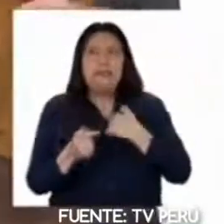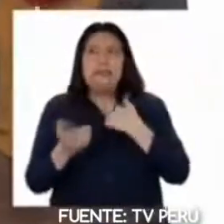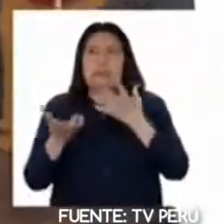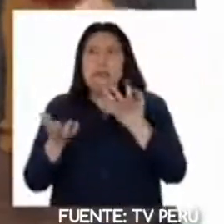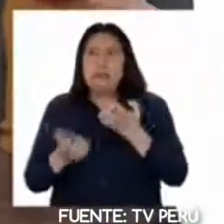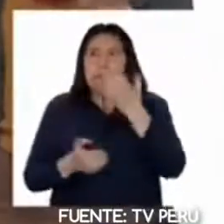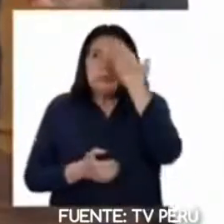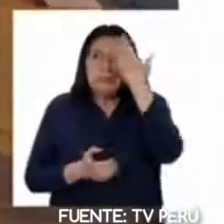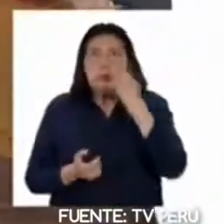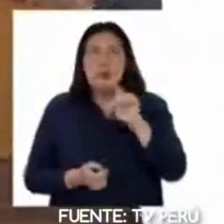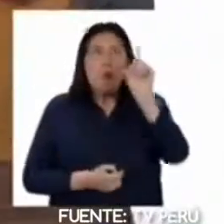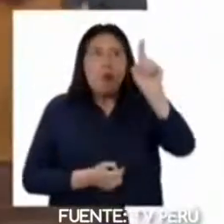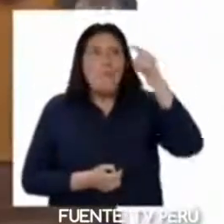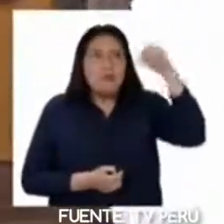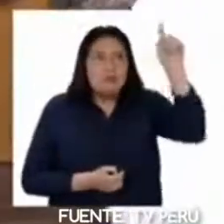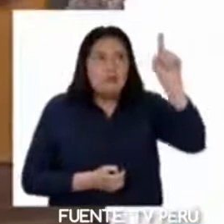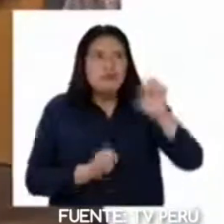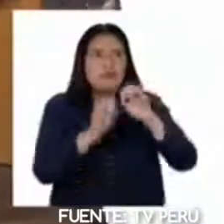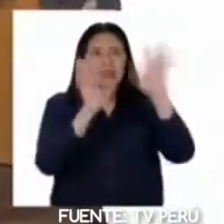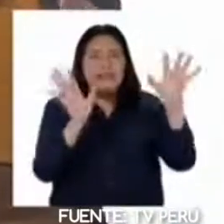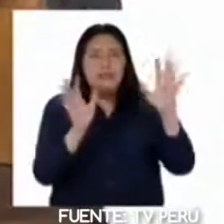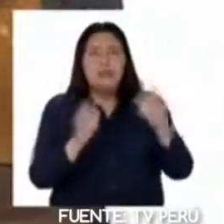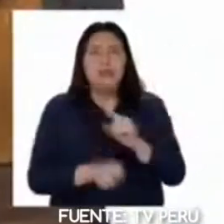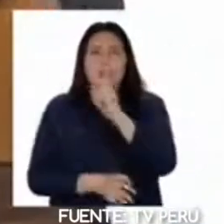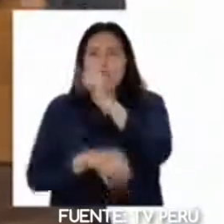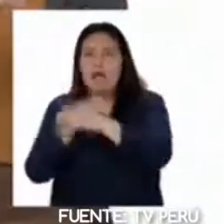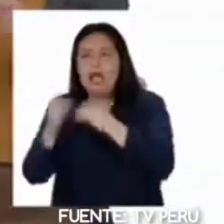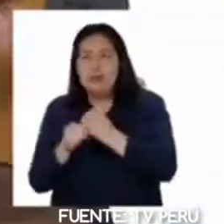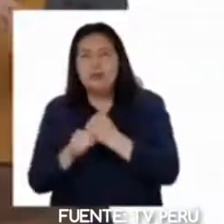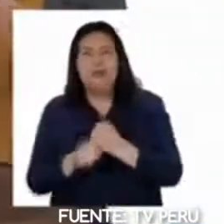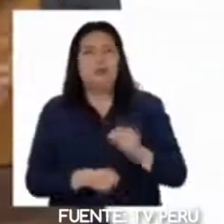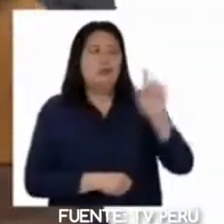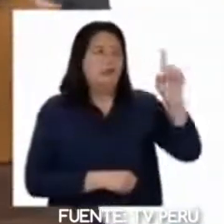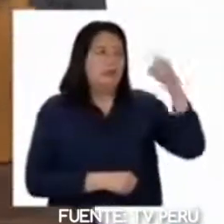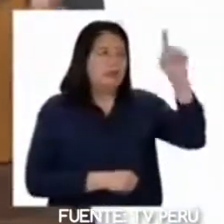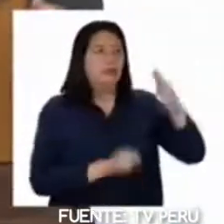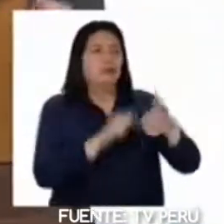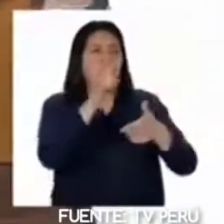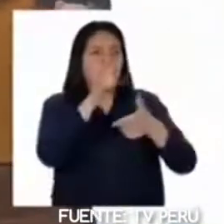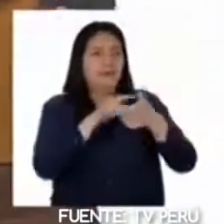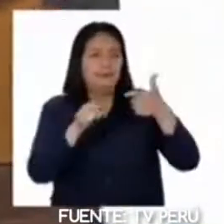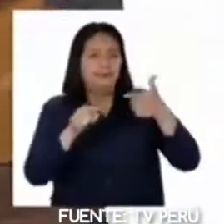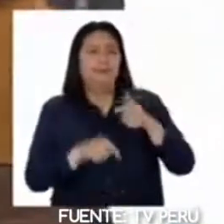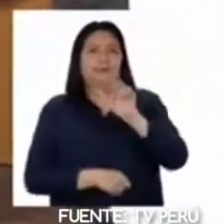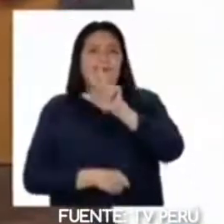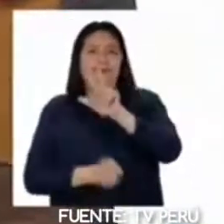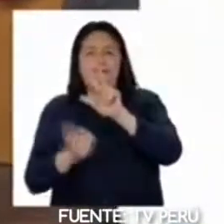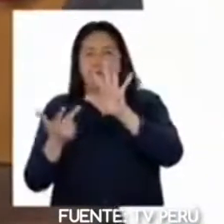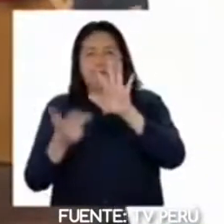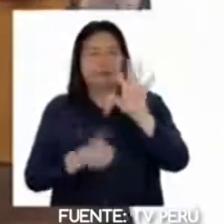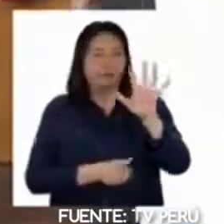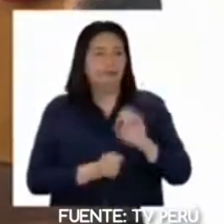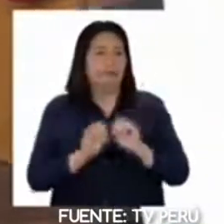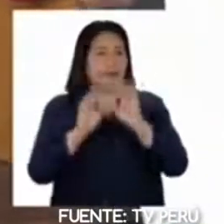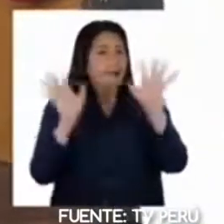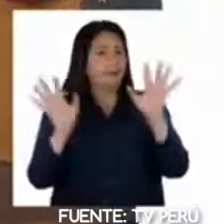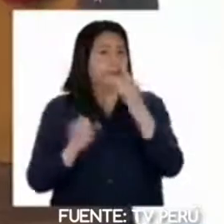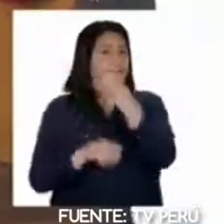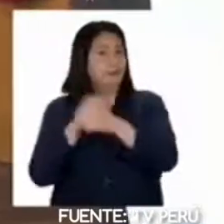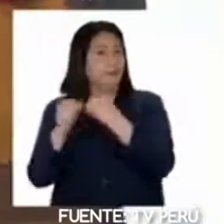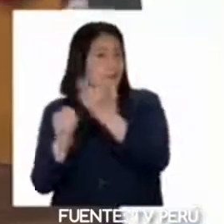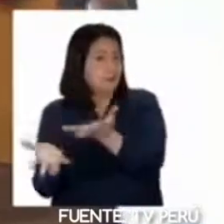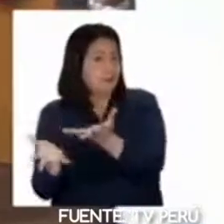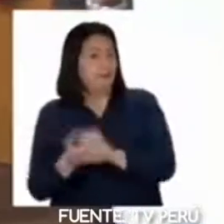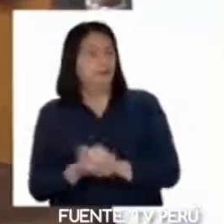quiero saber cuánto es 1 millón de días en años, que divida 1 millón entre 365. La cantidad de días que tiene